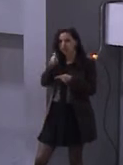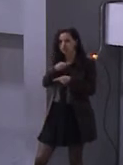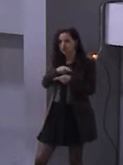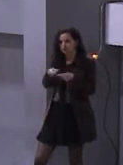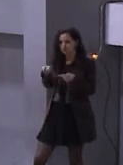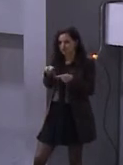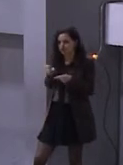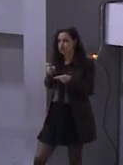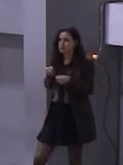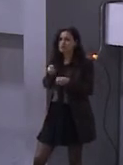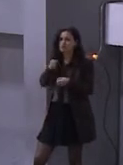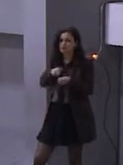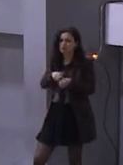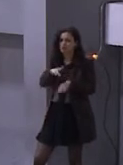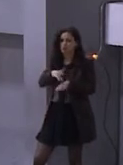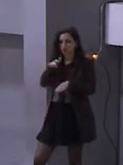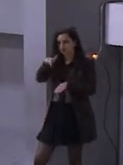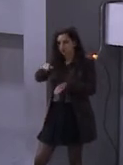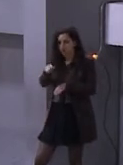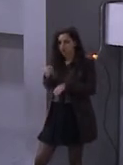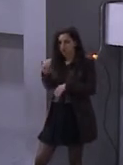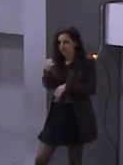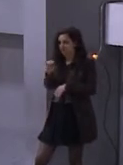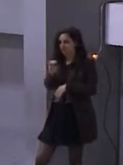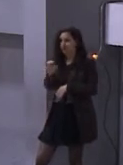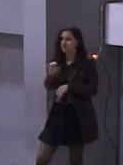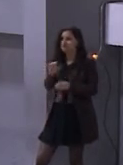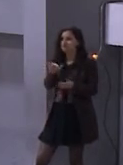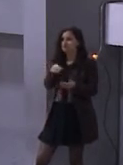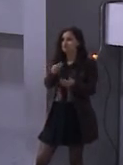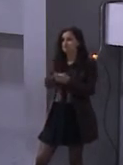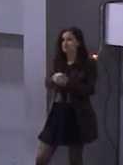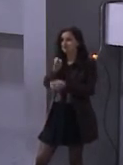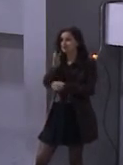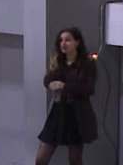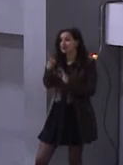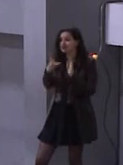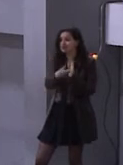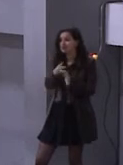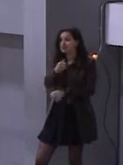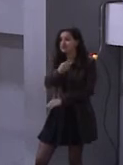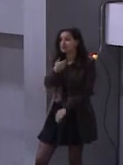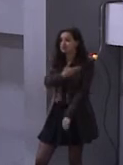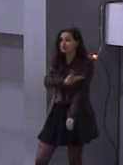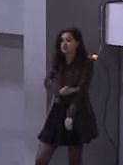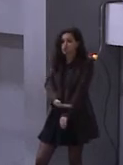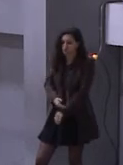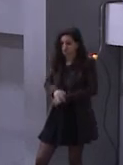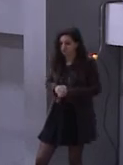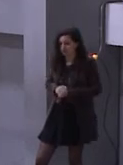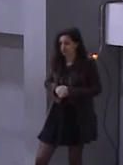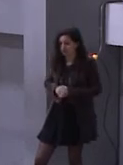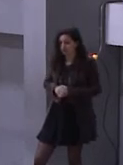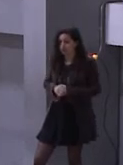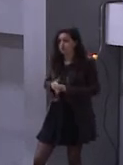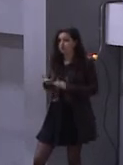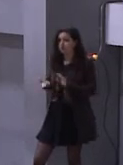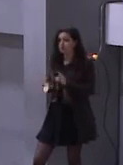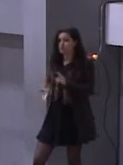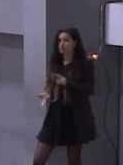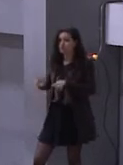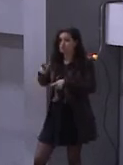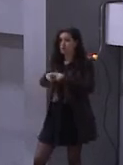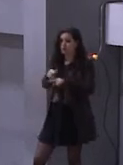vinculación que tuvimos que hacer nueva, pues le costó a la universidad 3.100 millones, por encima de lo que fueron